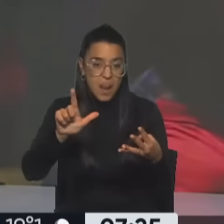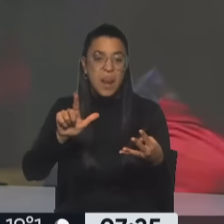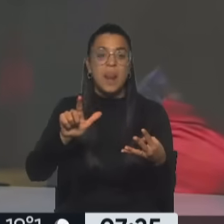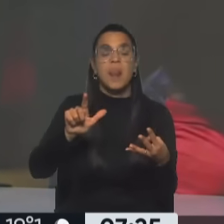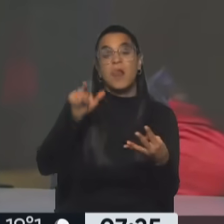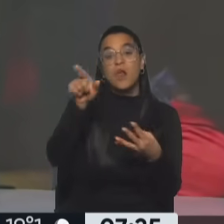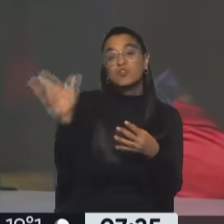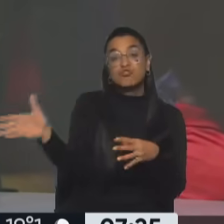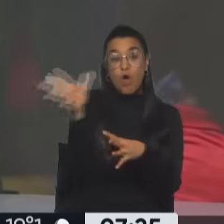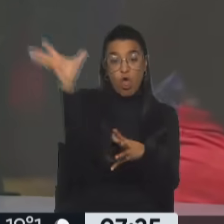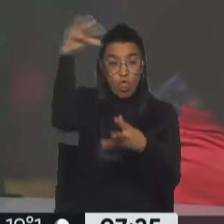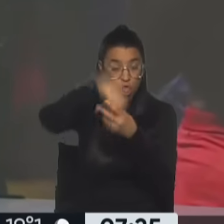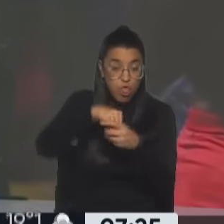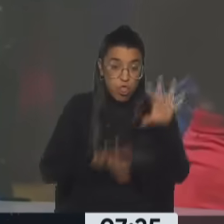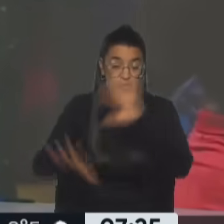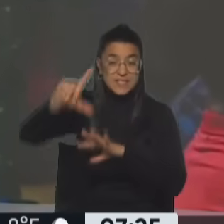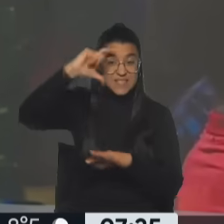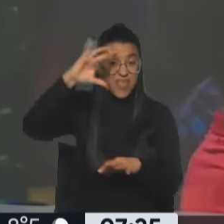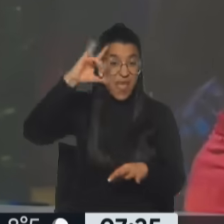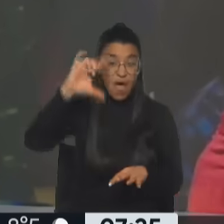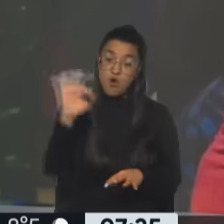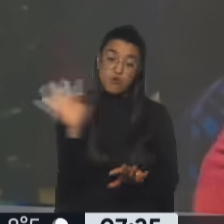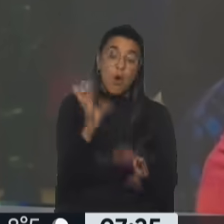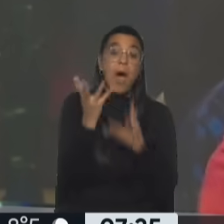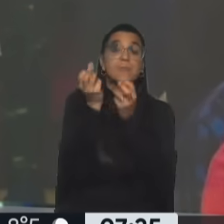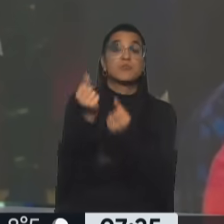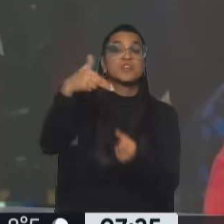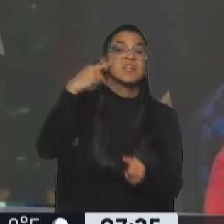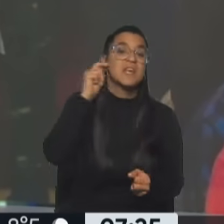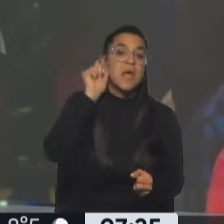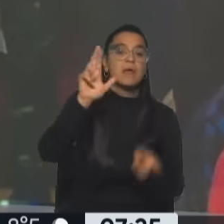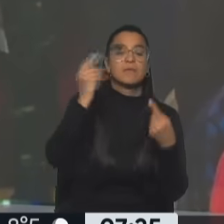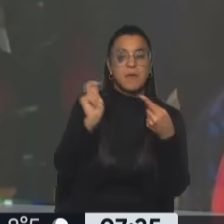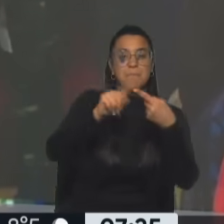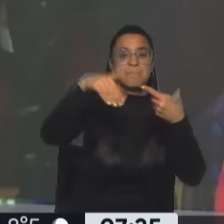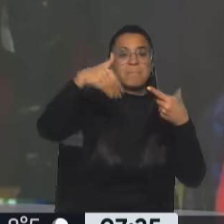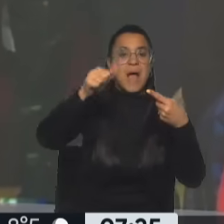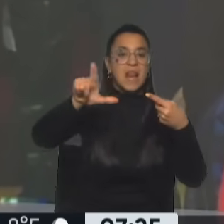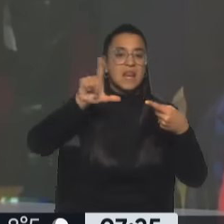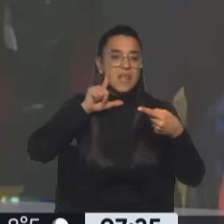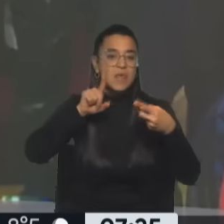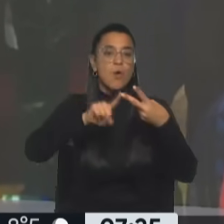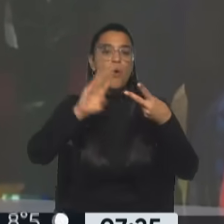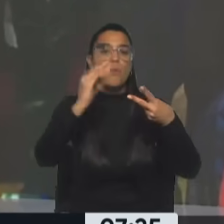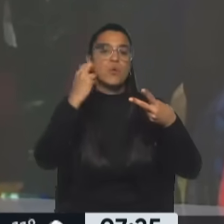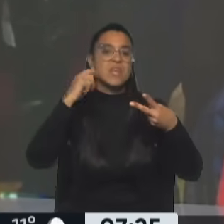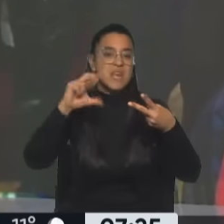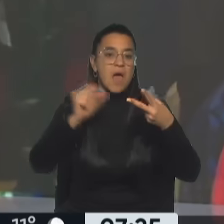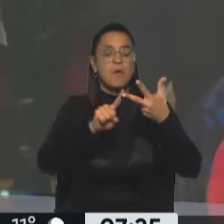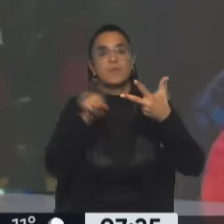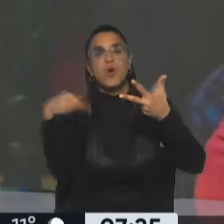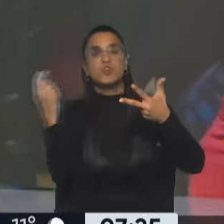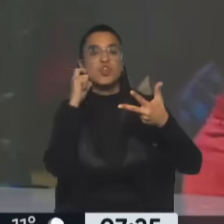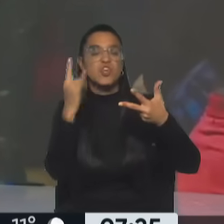los miembros de esta organización CDAO. Sí. Apoyan a Níger, Mali y Burkina Faso y también Guinea, que hace poco